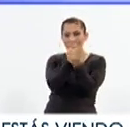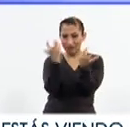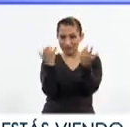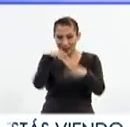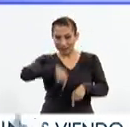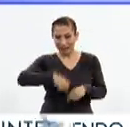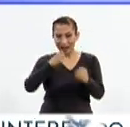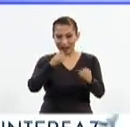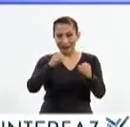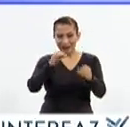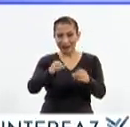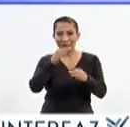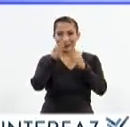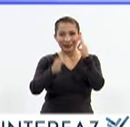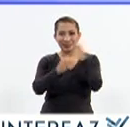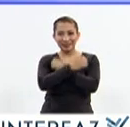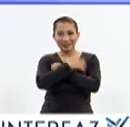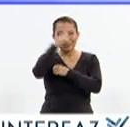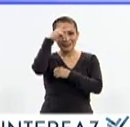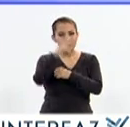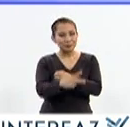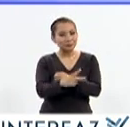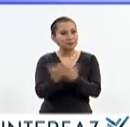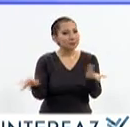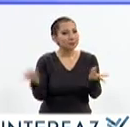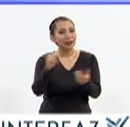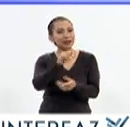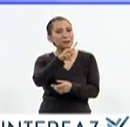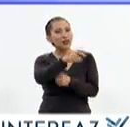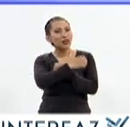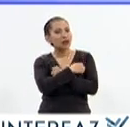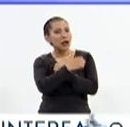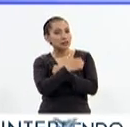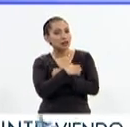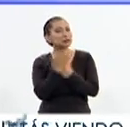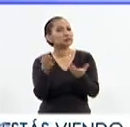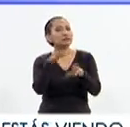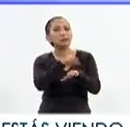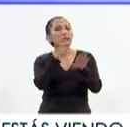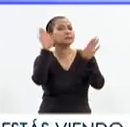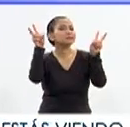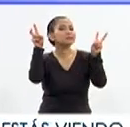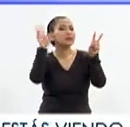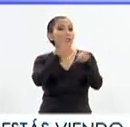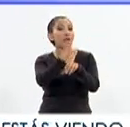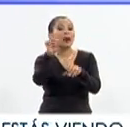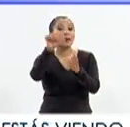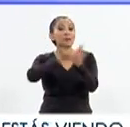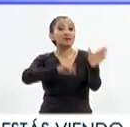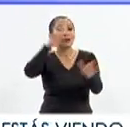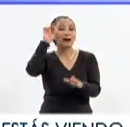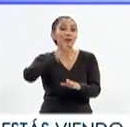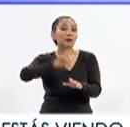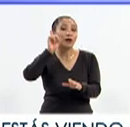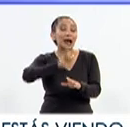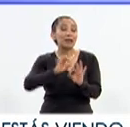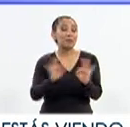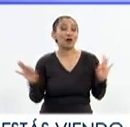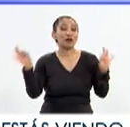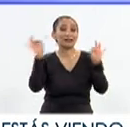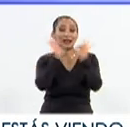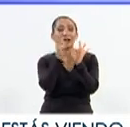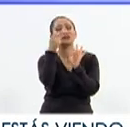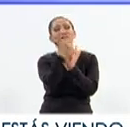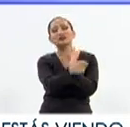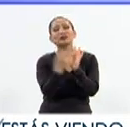elaboradas aquí en la Agencia Informativa de Educación, en Televisión Educativa, sobre, por supuesto, el mes de la mujer, es el importante